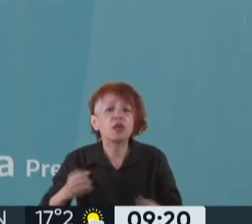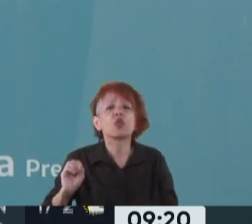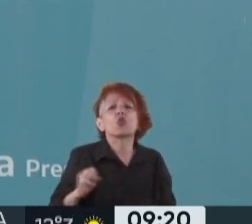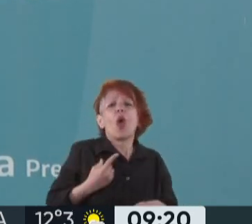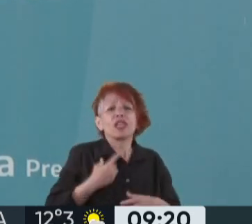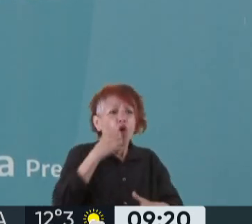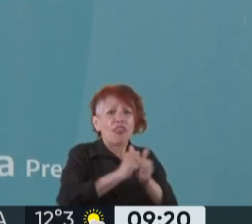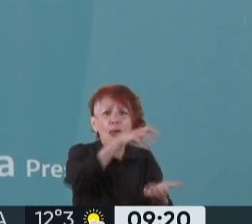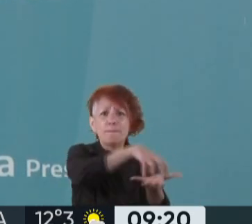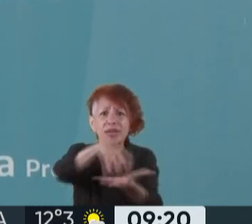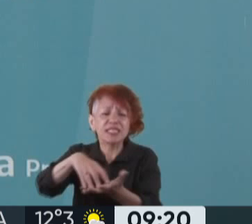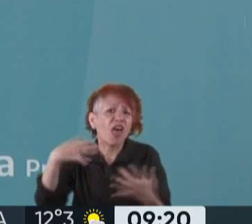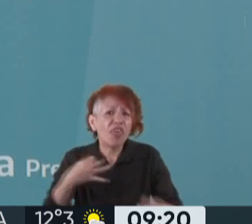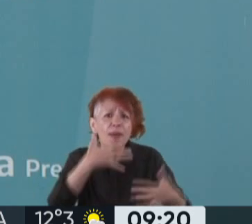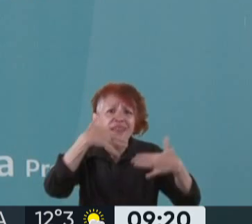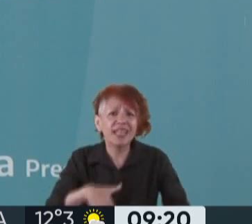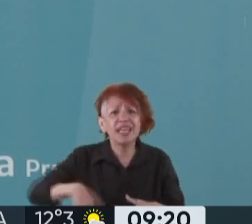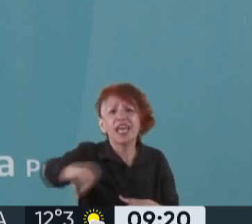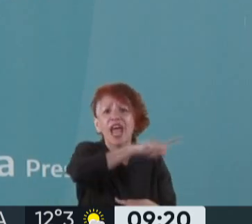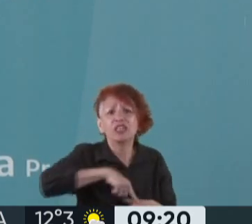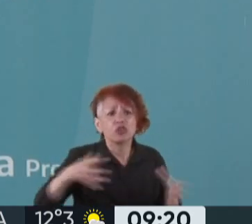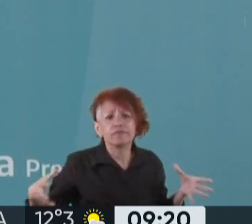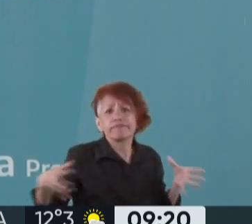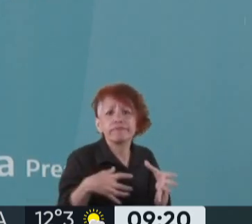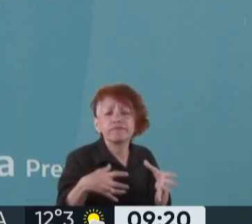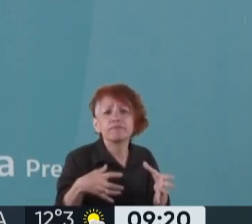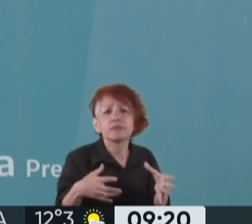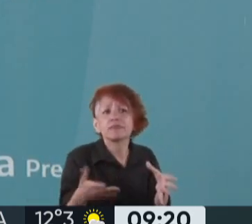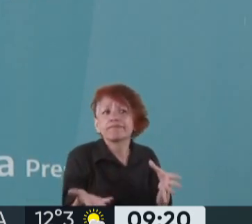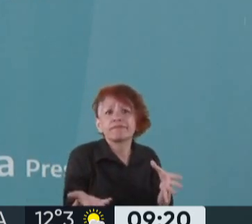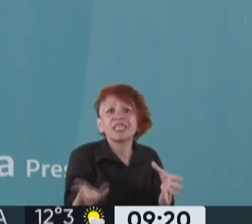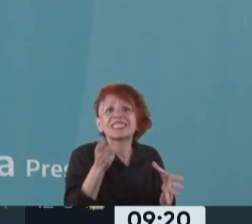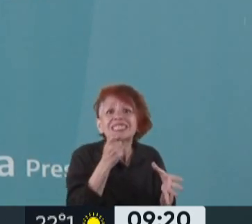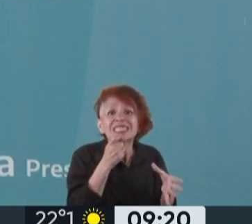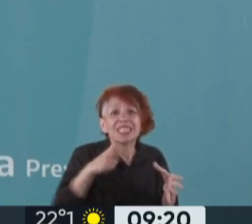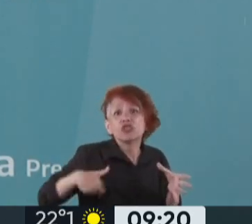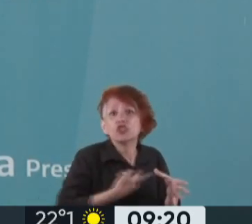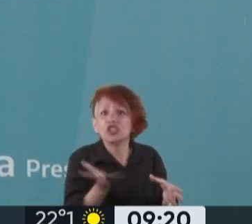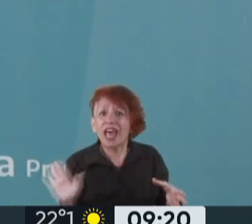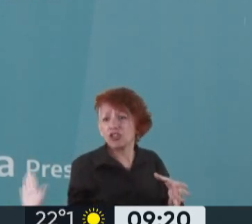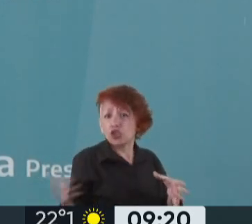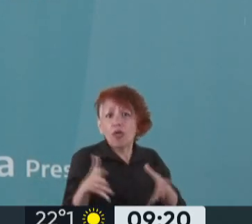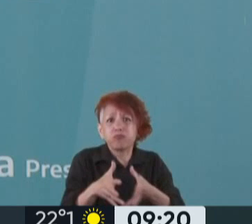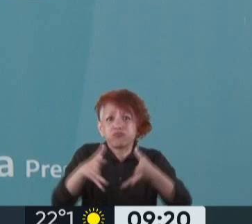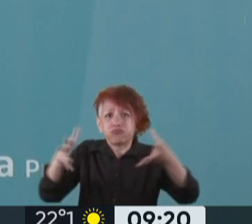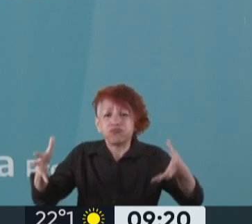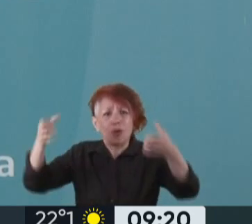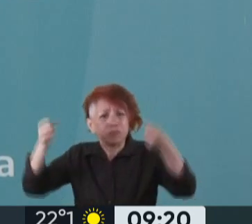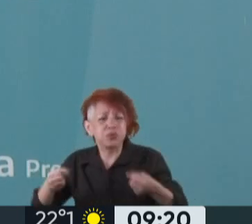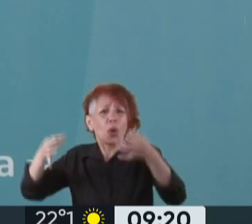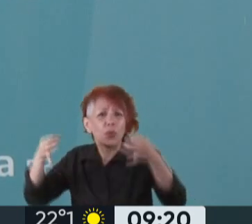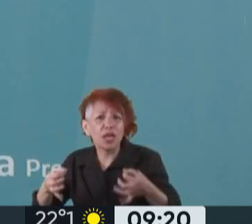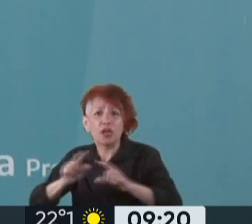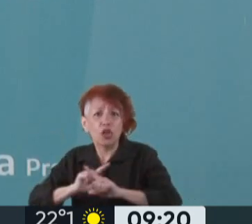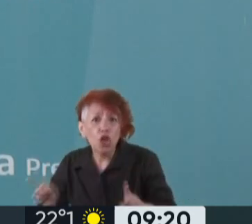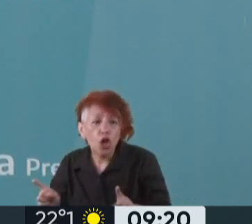entender que forman parte de una comunidad en la cual si no crece toda la comunidad y no se consolida toda la comunidad, por más